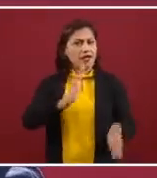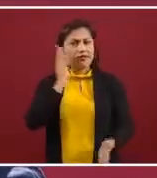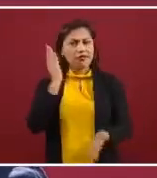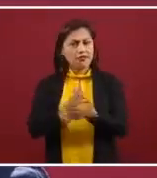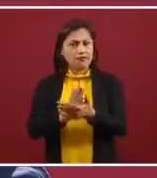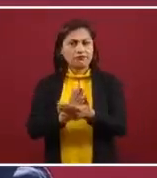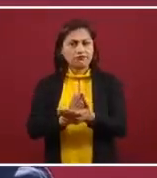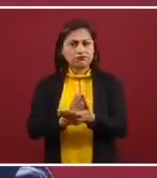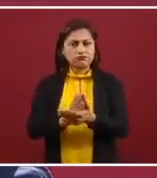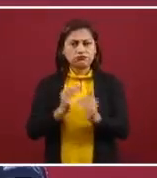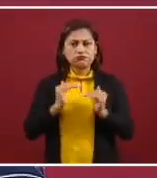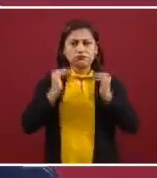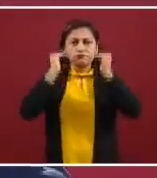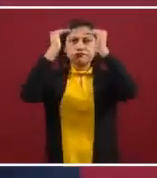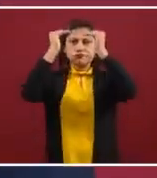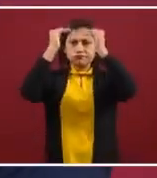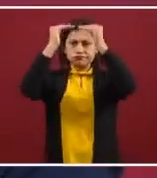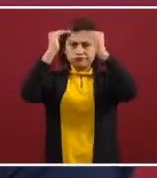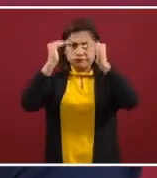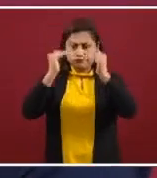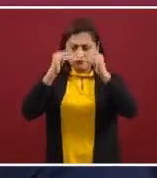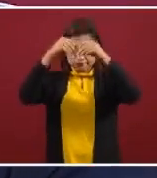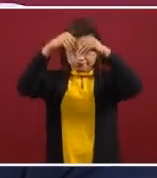abajo, porque